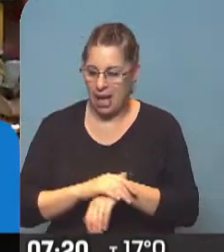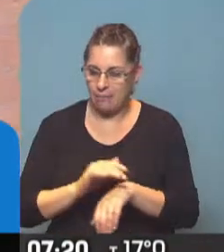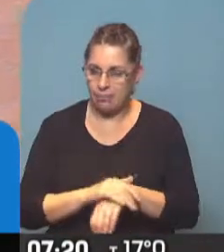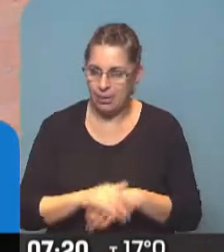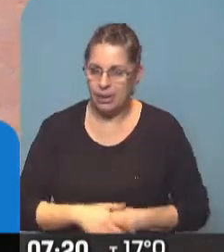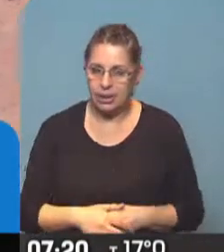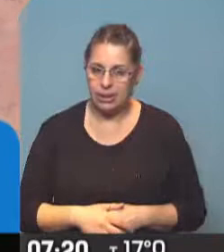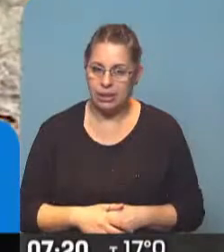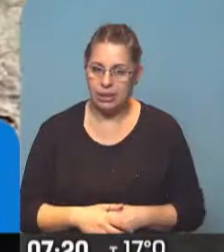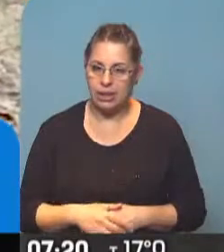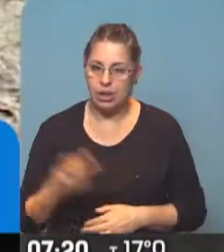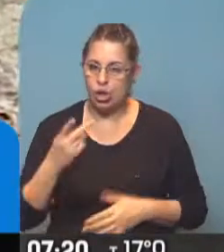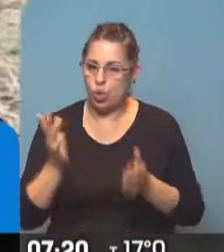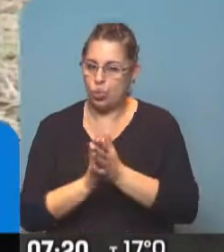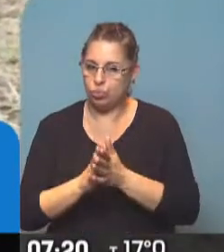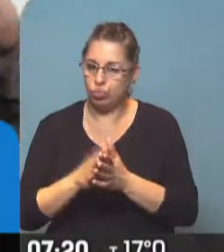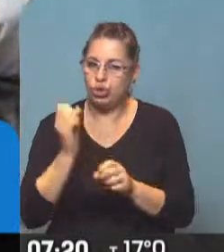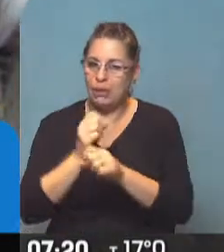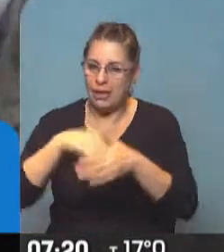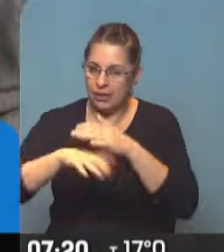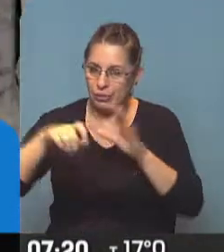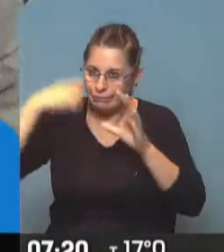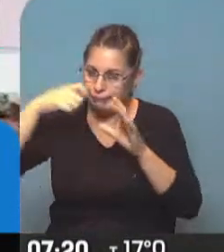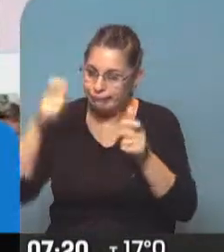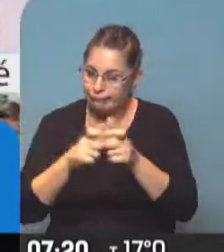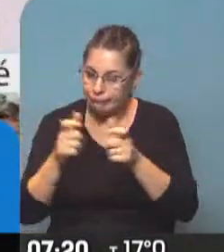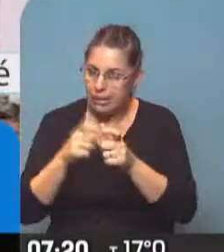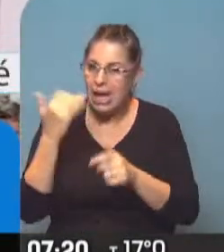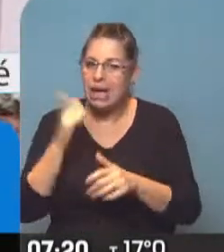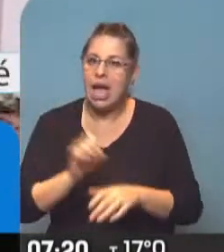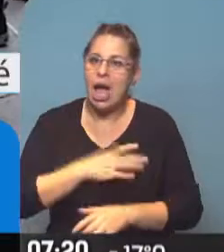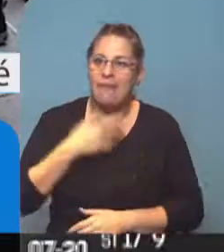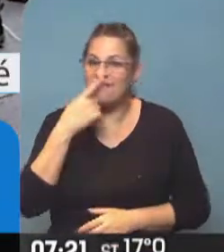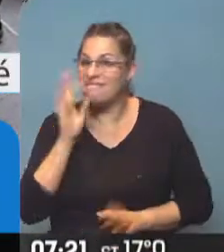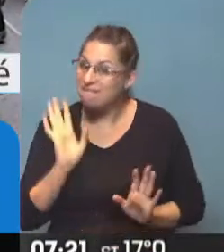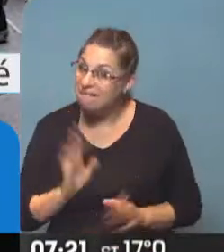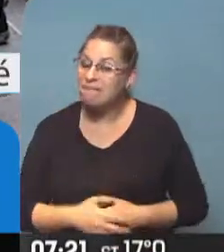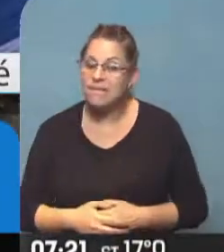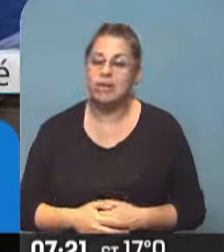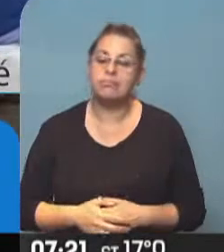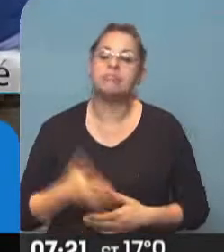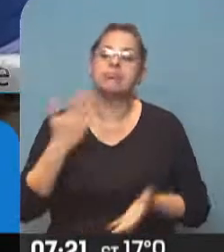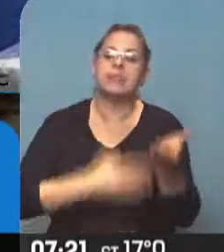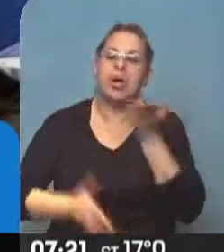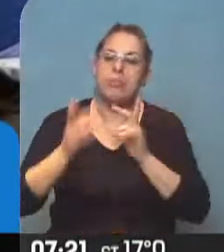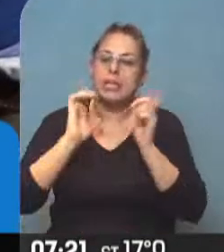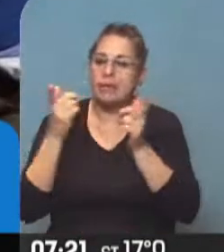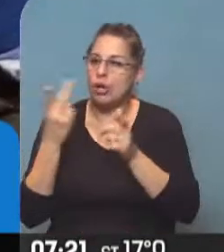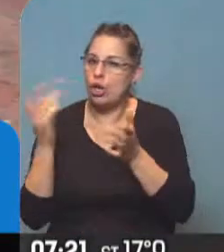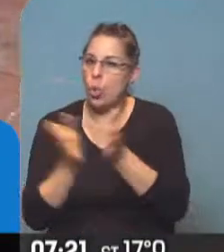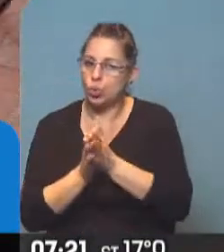está formando parte conmigo de esta película, y que hay una historieta ahí de amor interesante que nos va llevando a compartir toda esta aventura